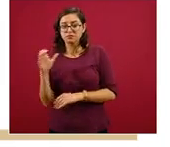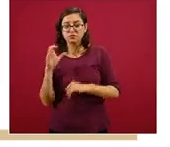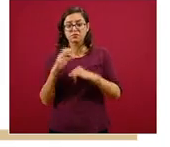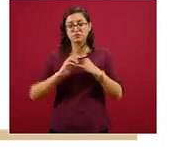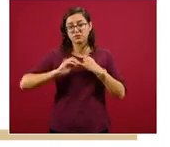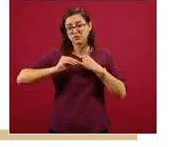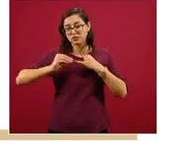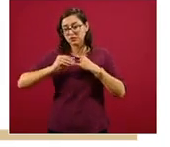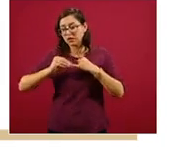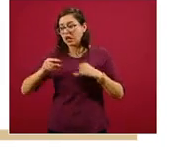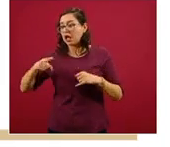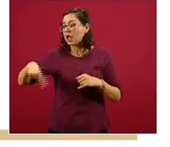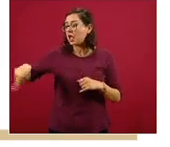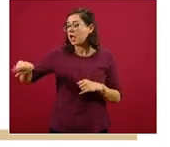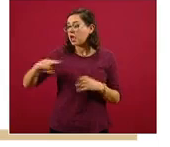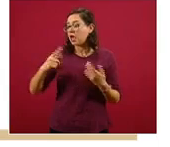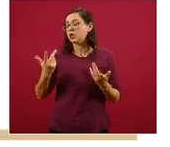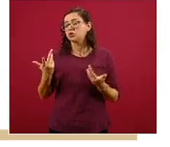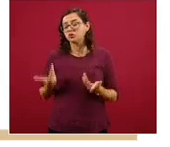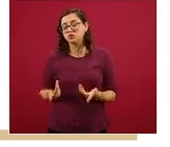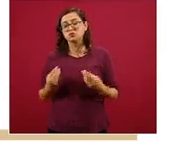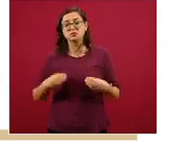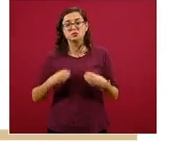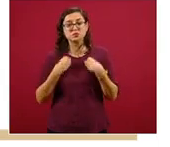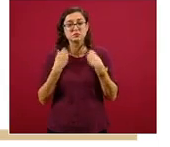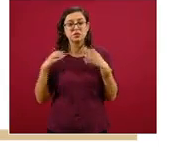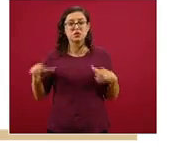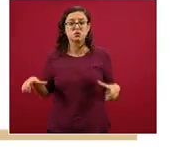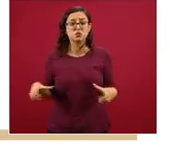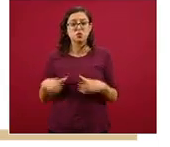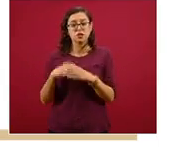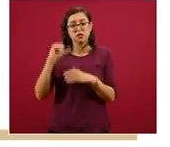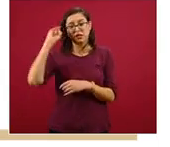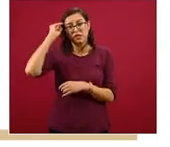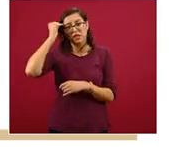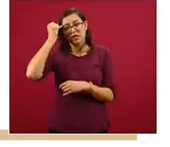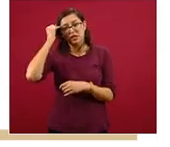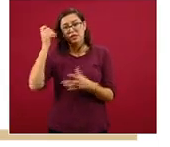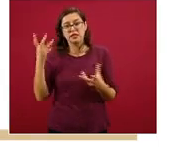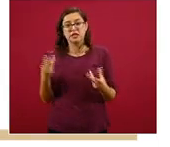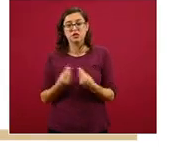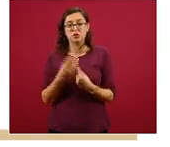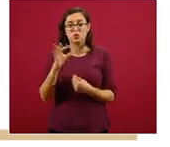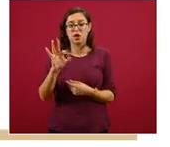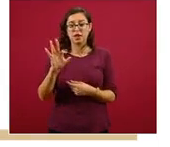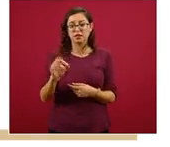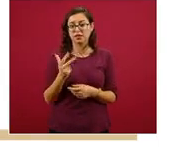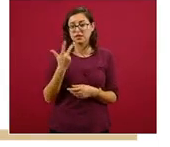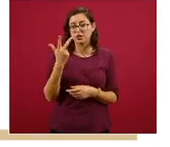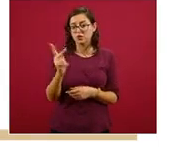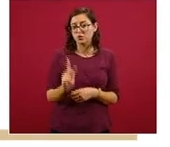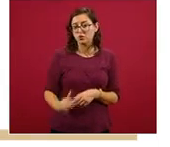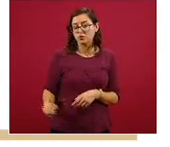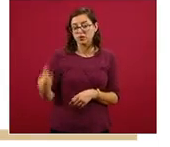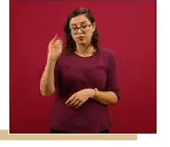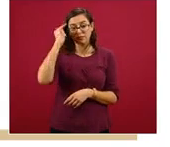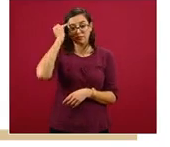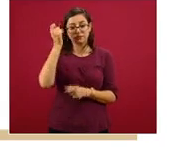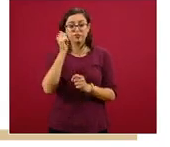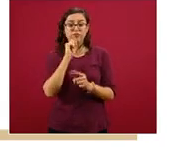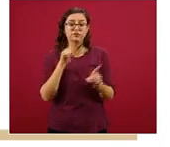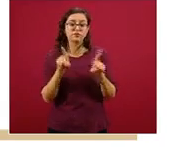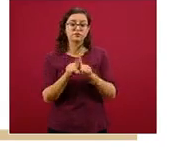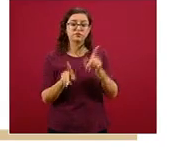zonas indígenas pertenecientes a 48 pueblos indígenas. Por otro lado, el programa Sembrando